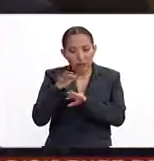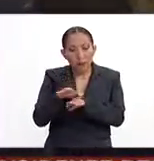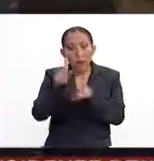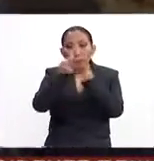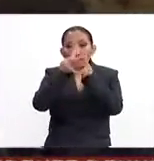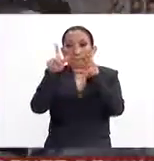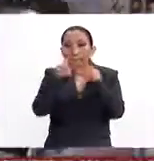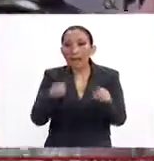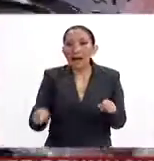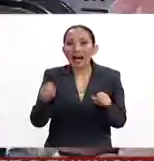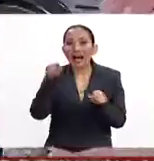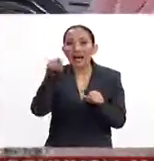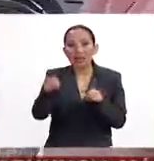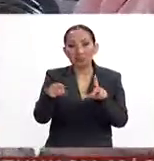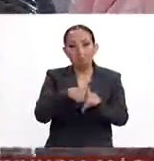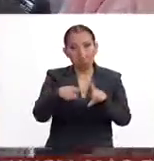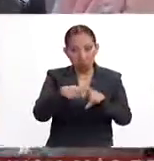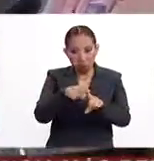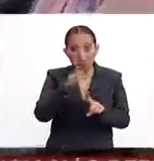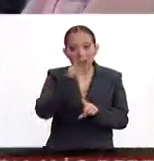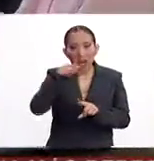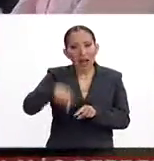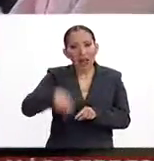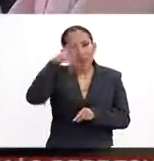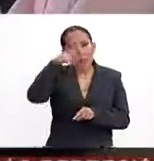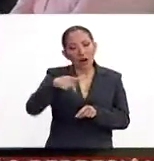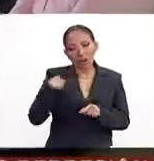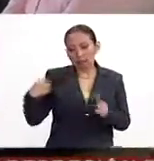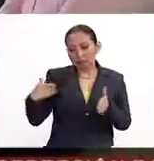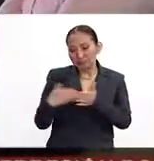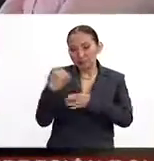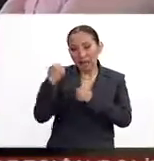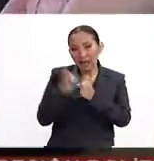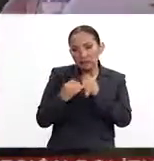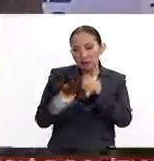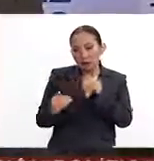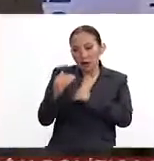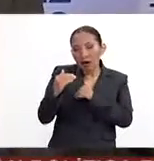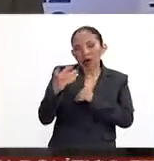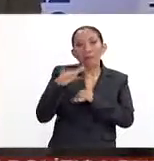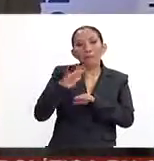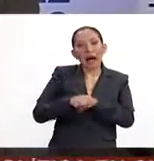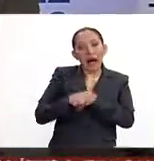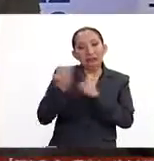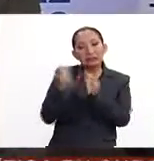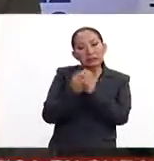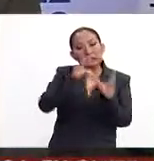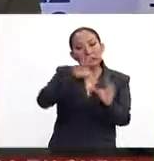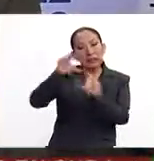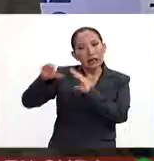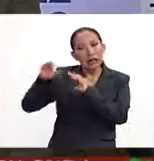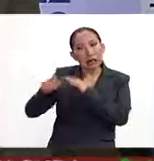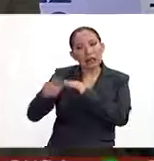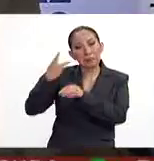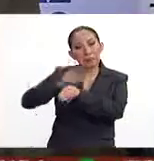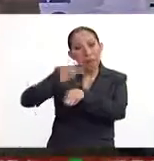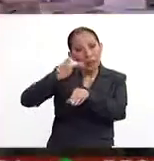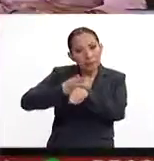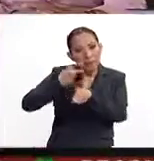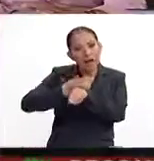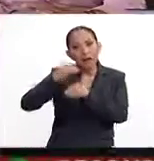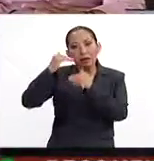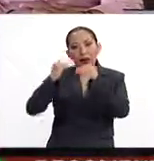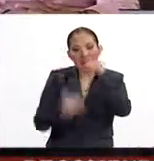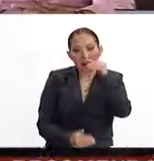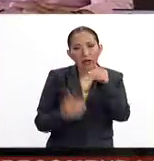paz positiva que ha mejorado en México, y es que en los últimos años aumentó la matrícula de la enseñanza media superior y